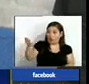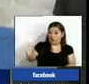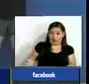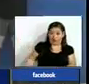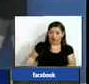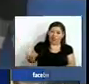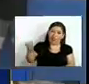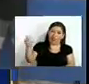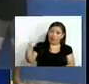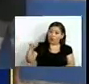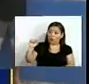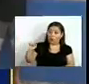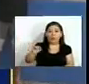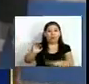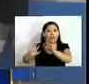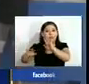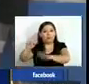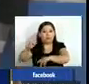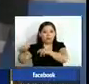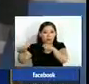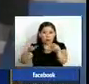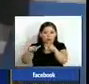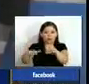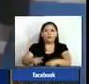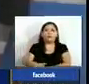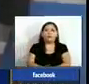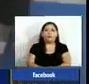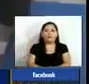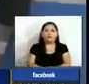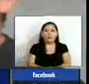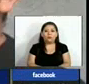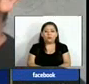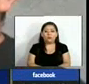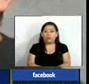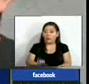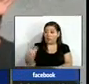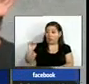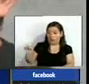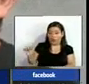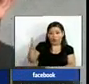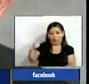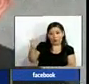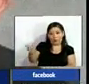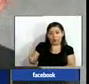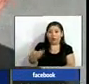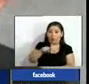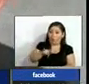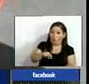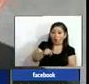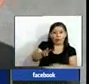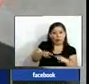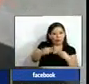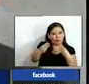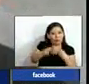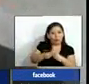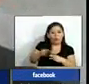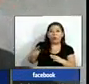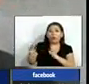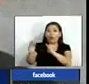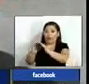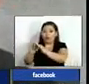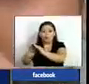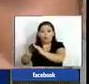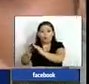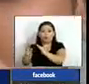en ese tiempo tenía 16 años de edad. A él, sujetos miembros de pandilla llegaron a su